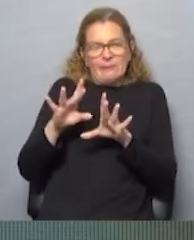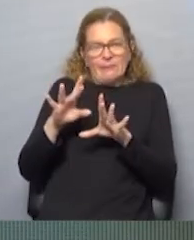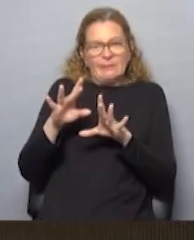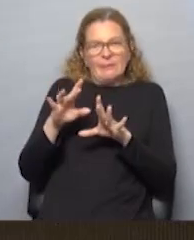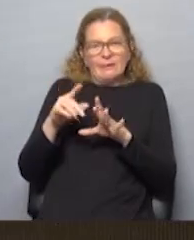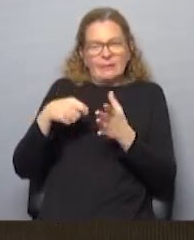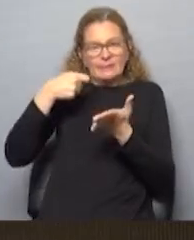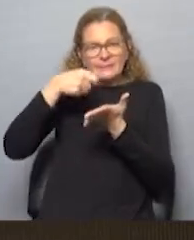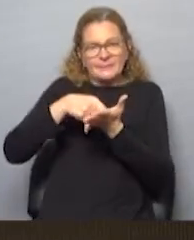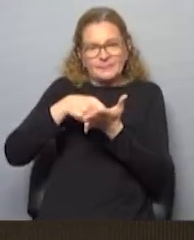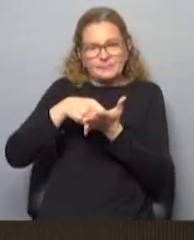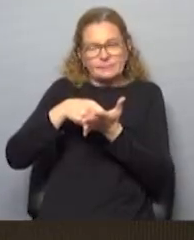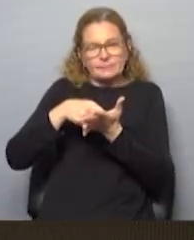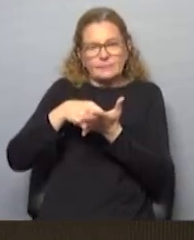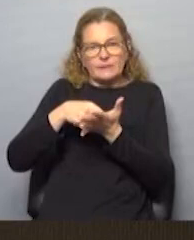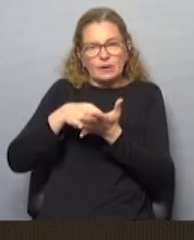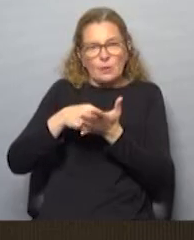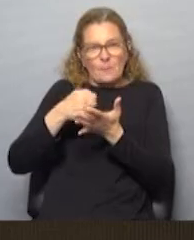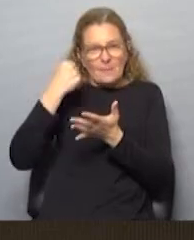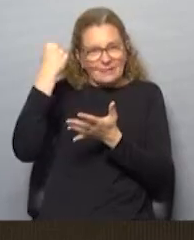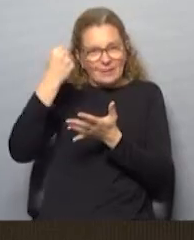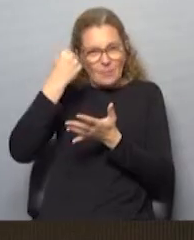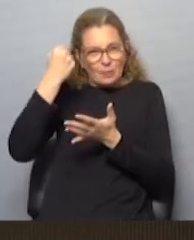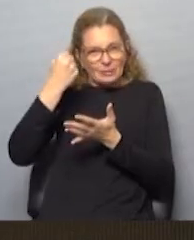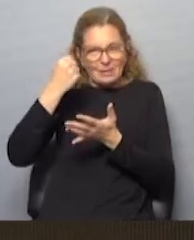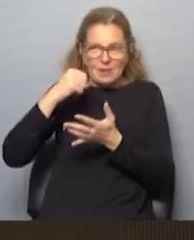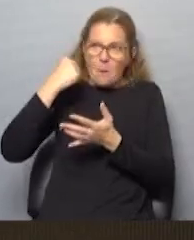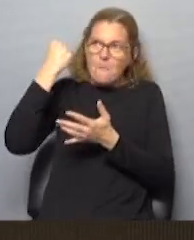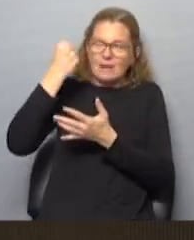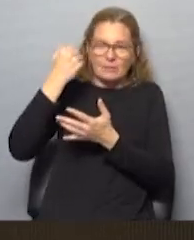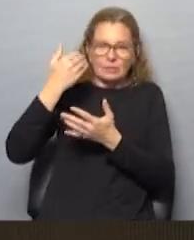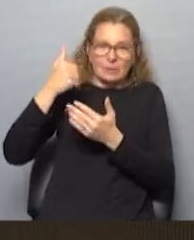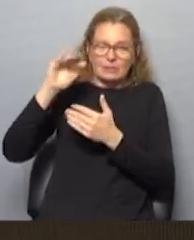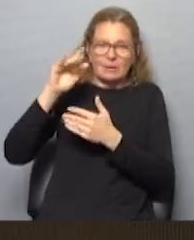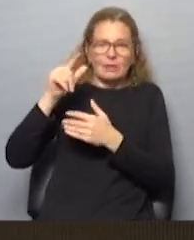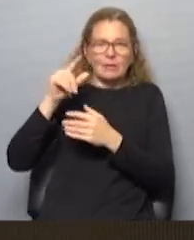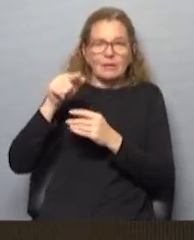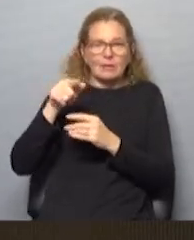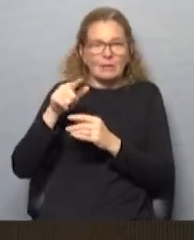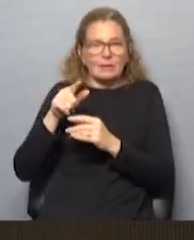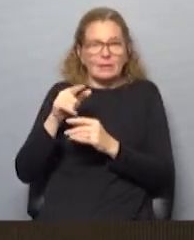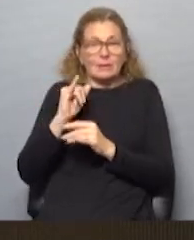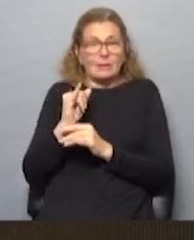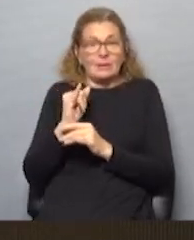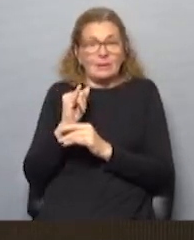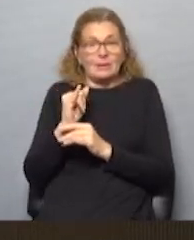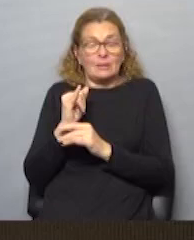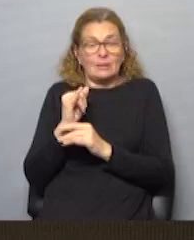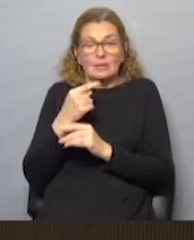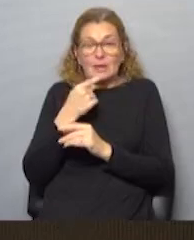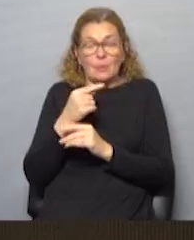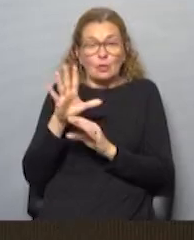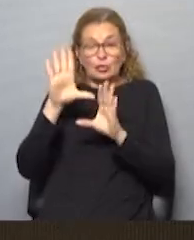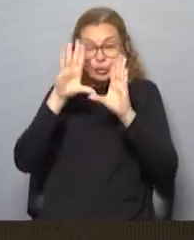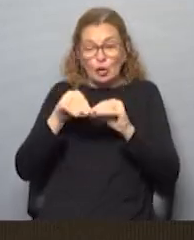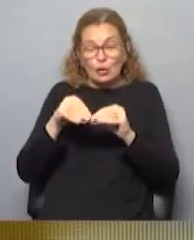financia a lo excelente de lo excelente no es así este y los digamos todos